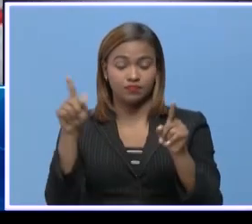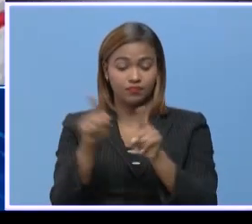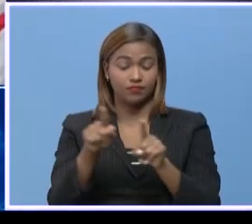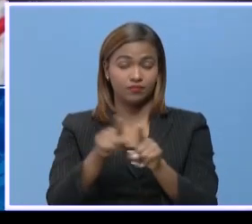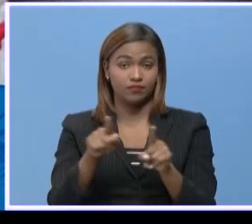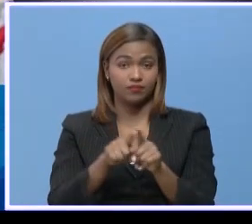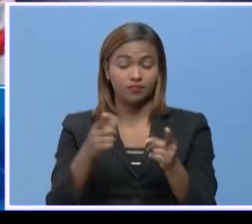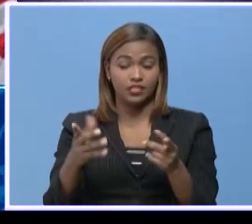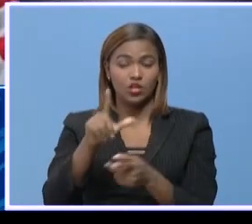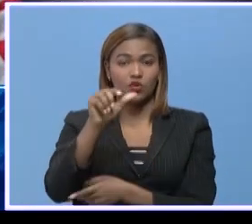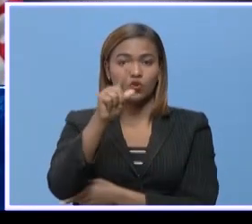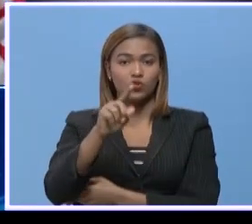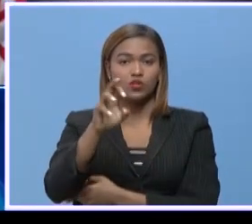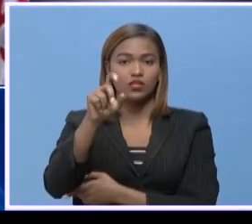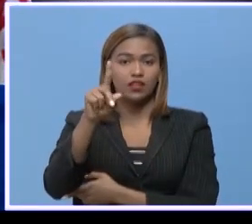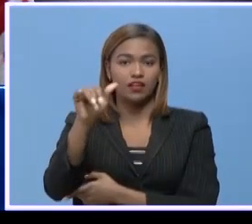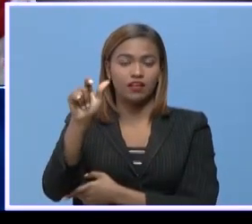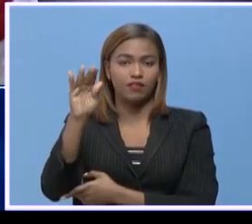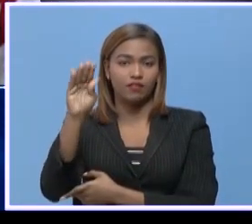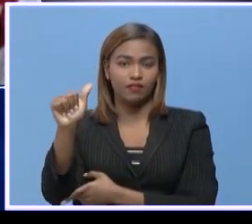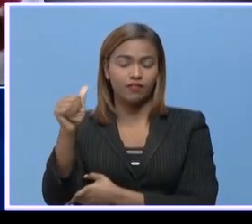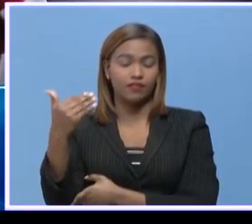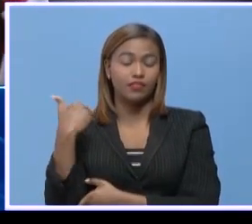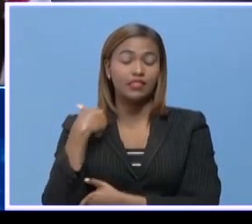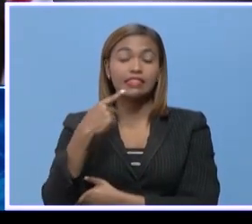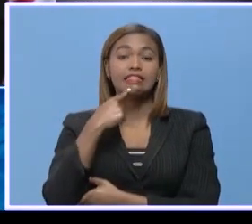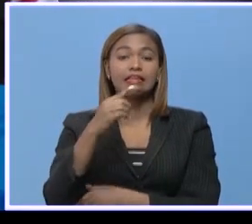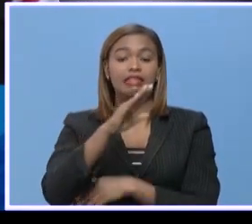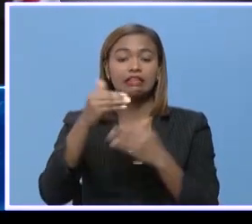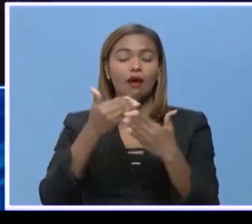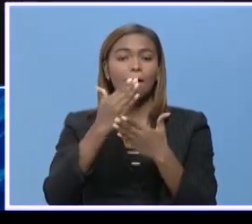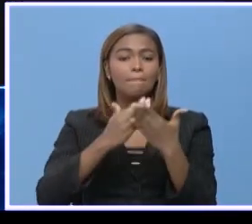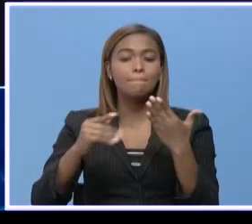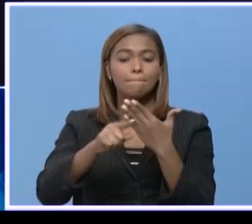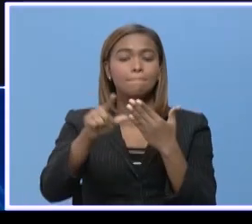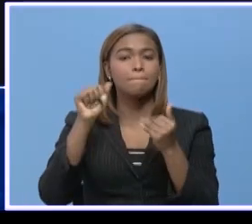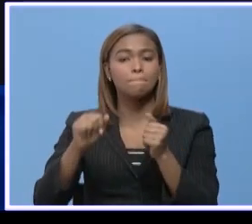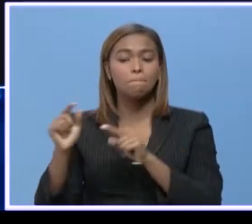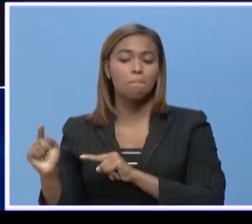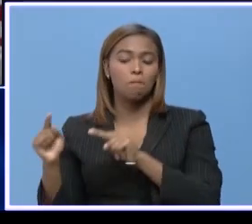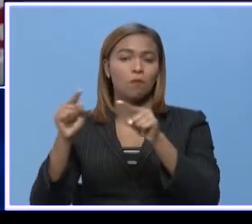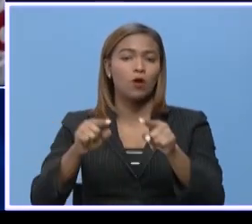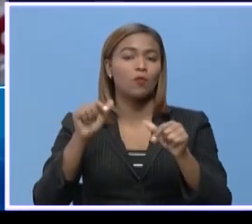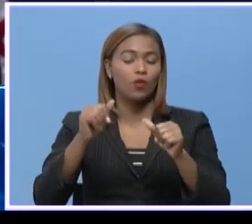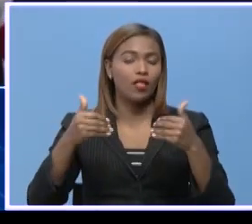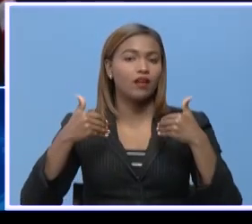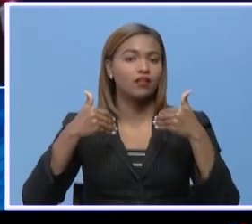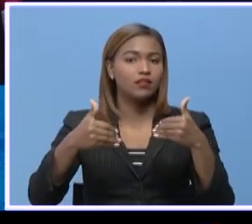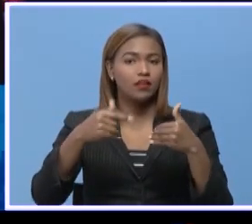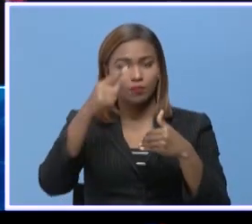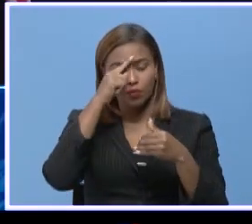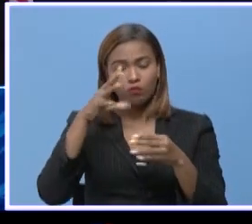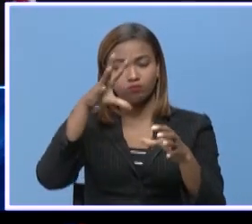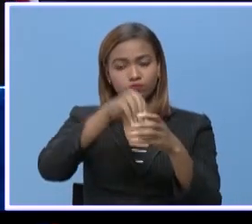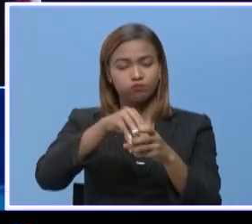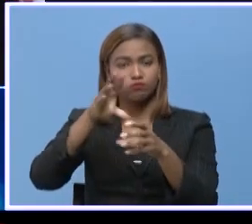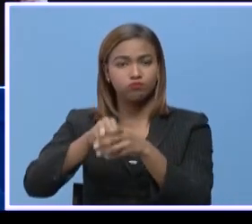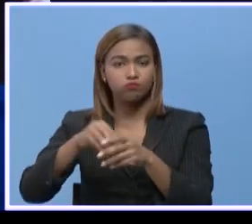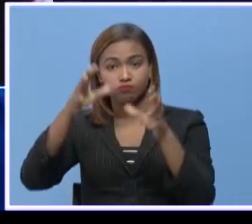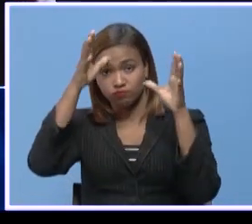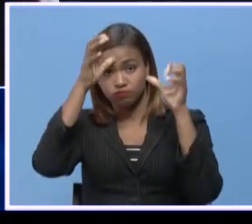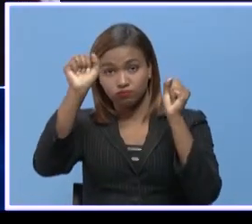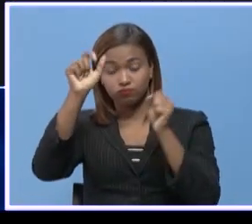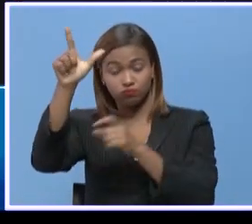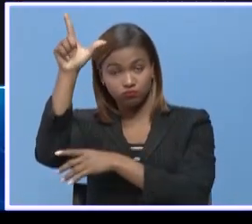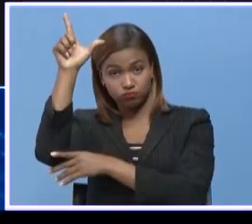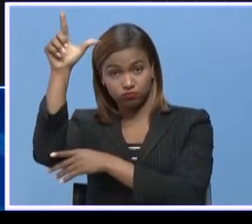obstante, Luz del Alba Jiménez indicó que una parte presencial será llevada a cabo con la participación del presidente